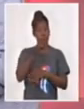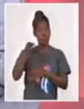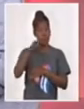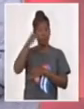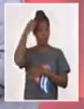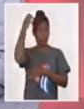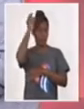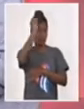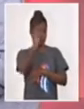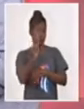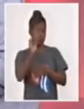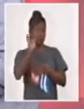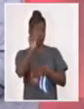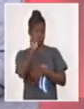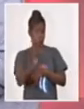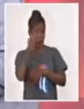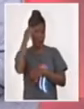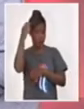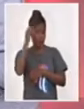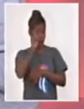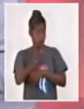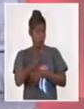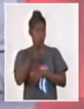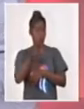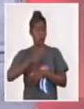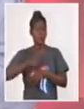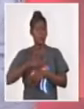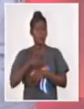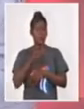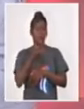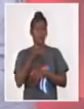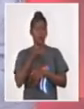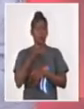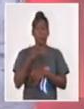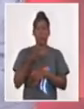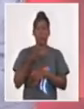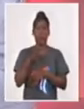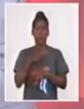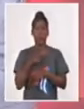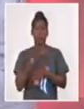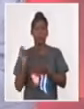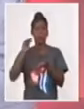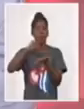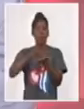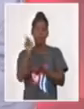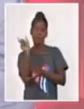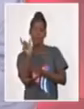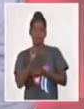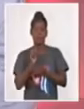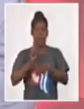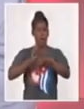fijado las fechas para su realización. Hay coincidencia en muchos de los casos de